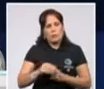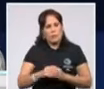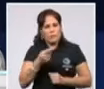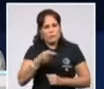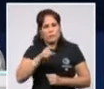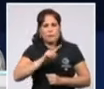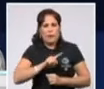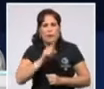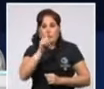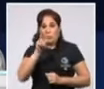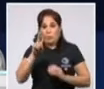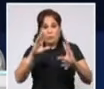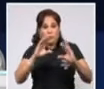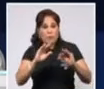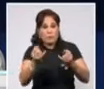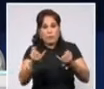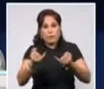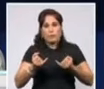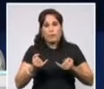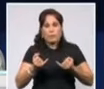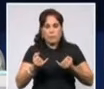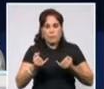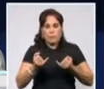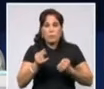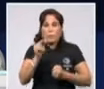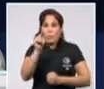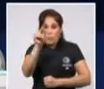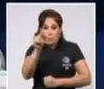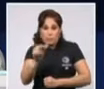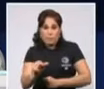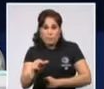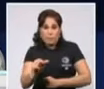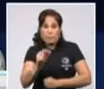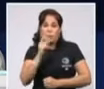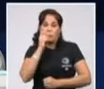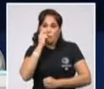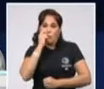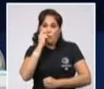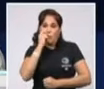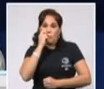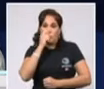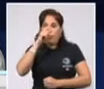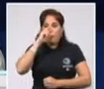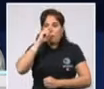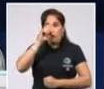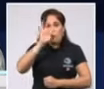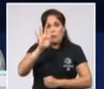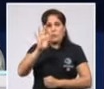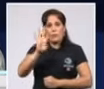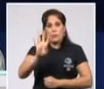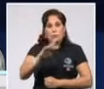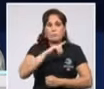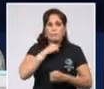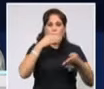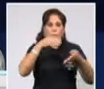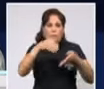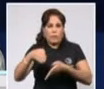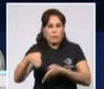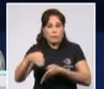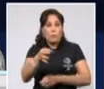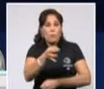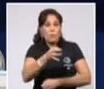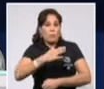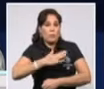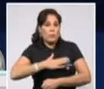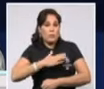ayer. Estamos hablando de un paciente del sexo masculino de 84 años de edad, del